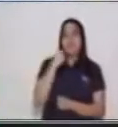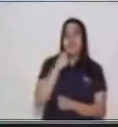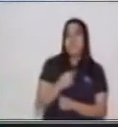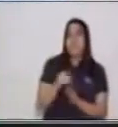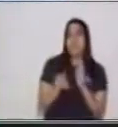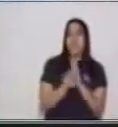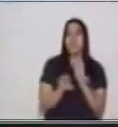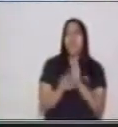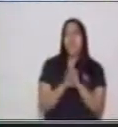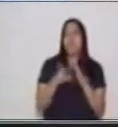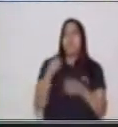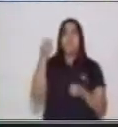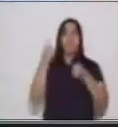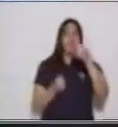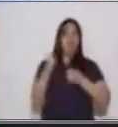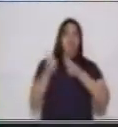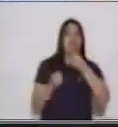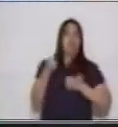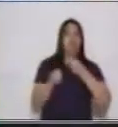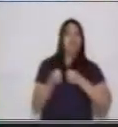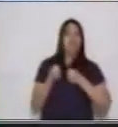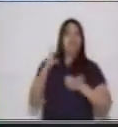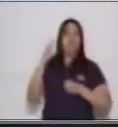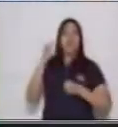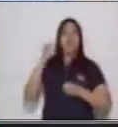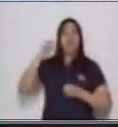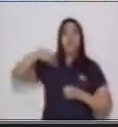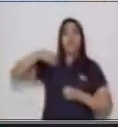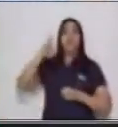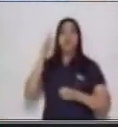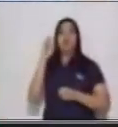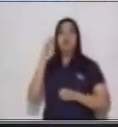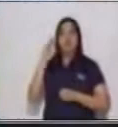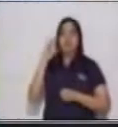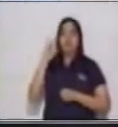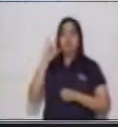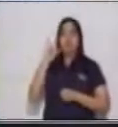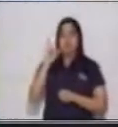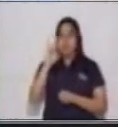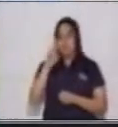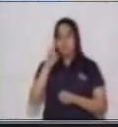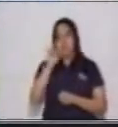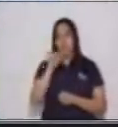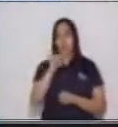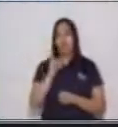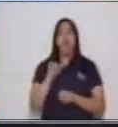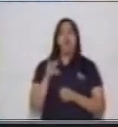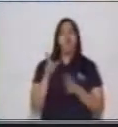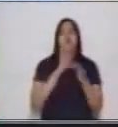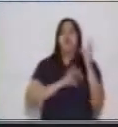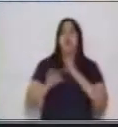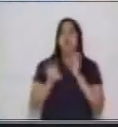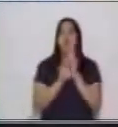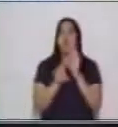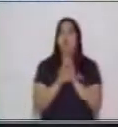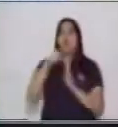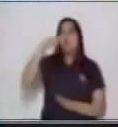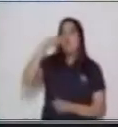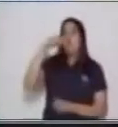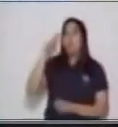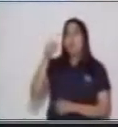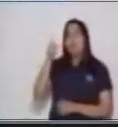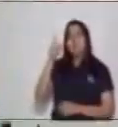la palabra conducir termina en ducir, por lo tanto va con C. Siguiente, traducir, producir,